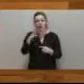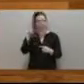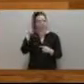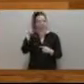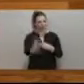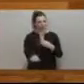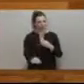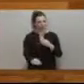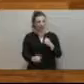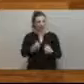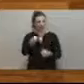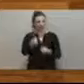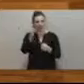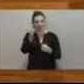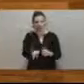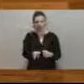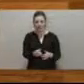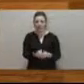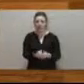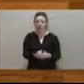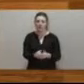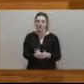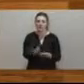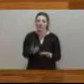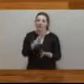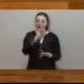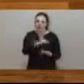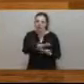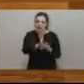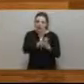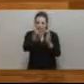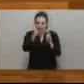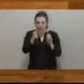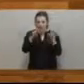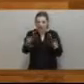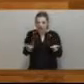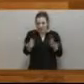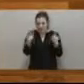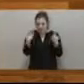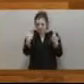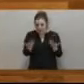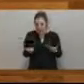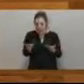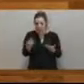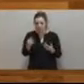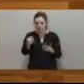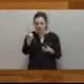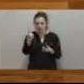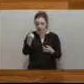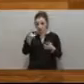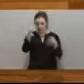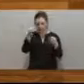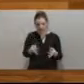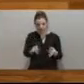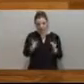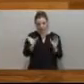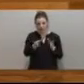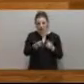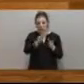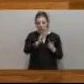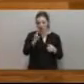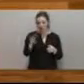Bien, pero ahora vamos a hablar del tema que nos ocupa. En primer lugar, confirmar, por supuesto, desde el Partido